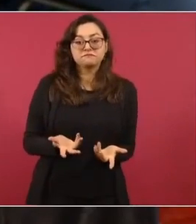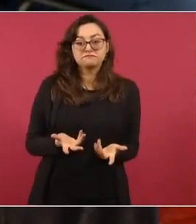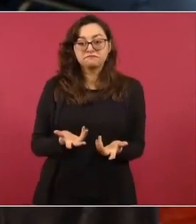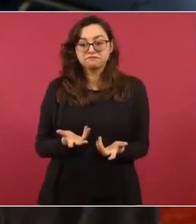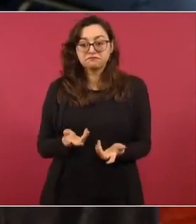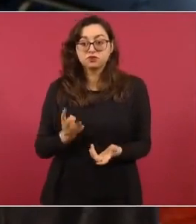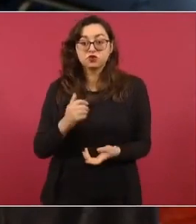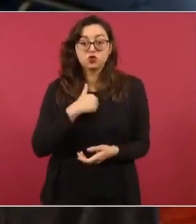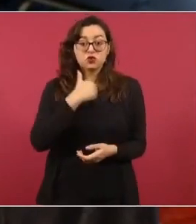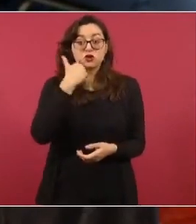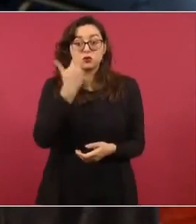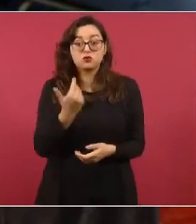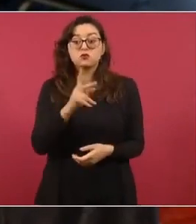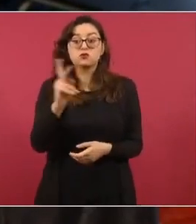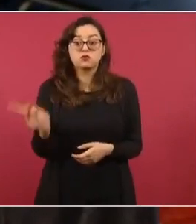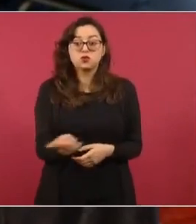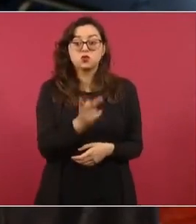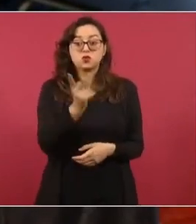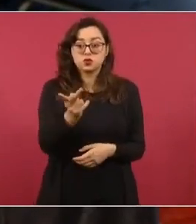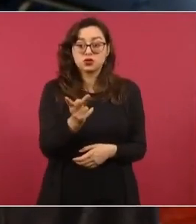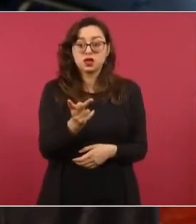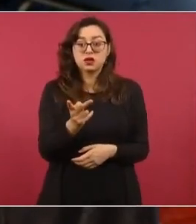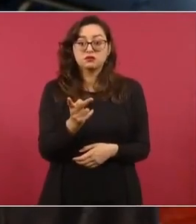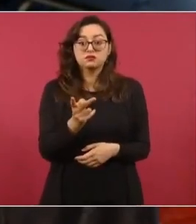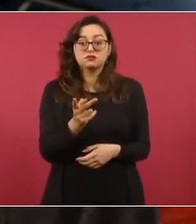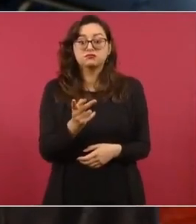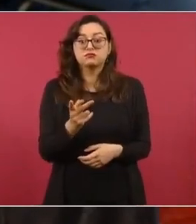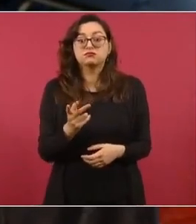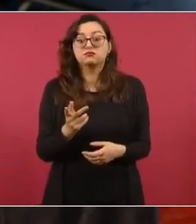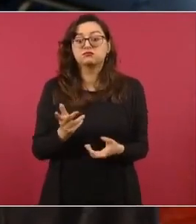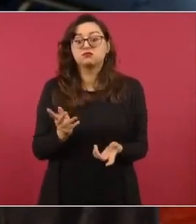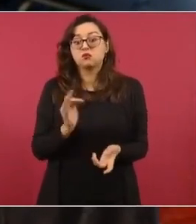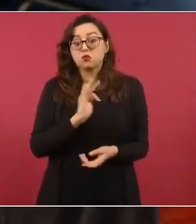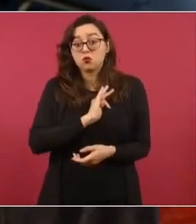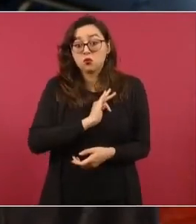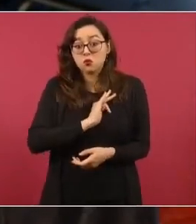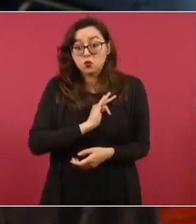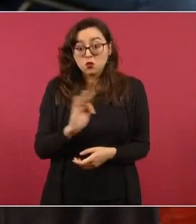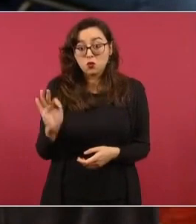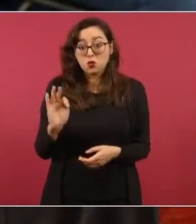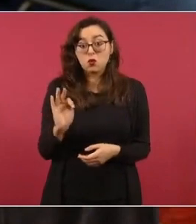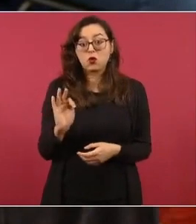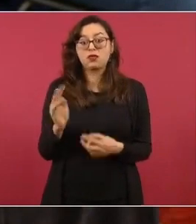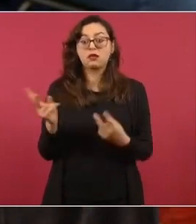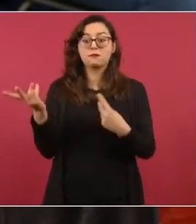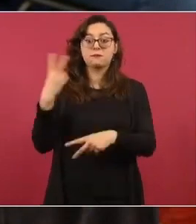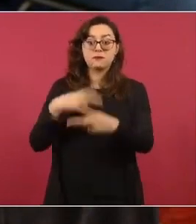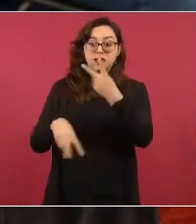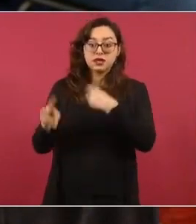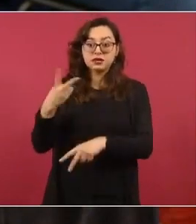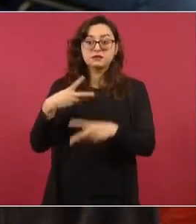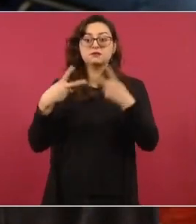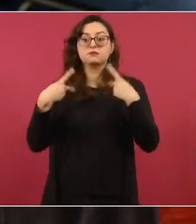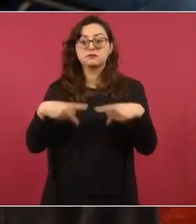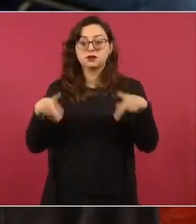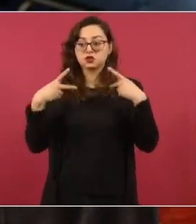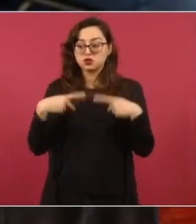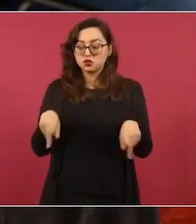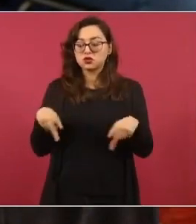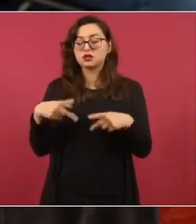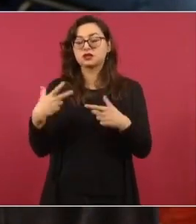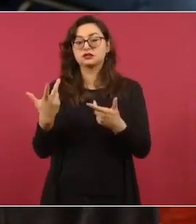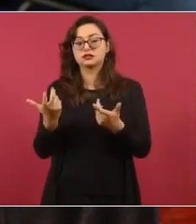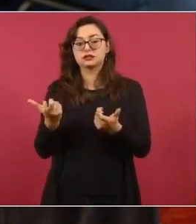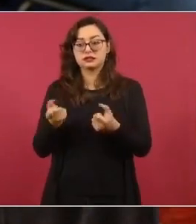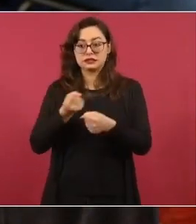si me lo permite, señor presidente, en dos partes, ahora que tuviera la oportunidad de estar a la gente aquí de salud, conocer la postura que tienen